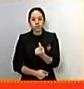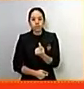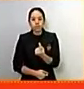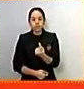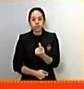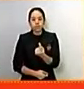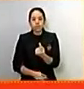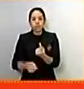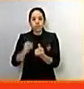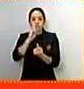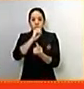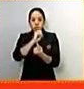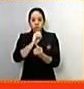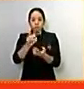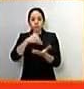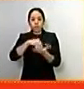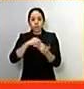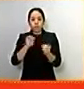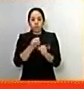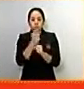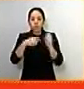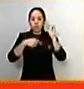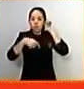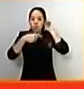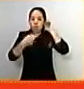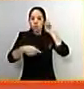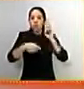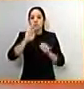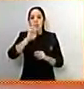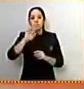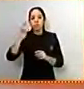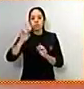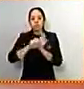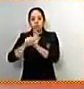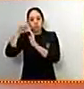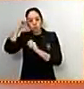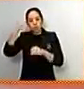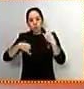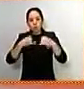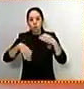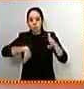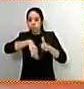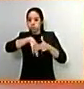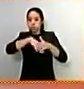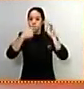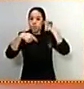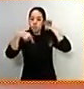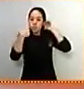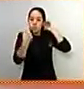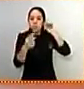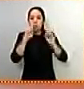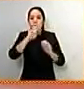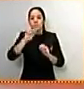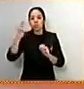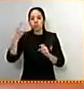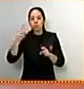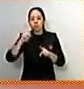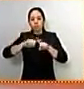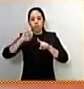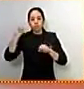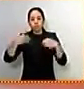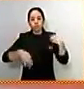Y este es el 0. Número ganador para la diaria 27 con su símbolo de sueños juego. Y para más uno, 27 más 0. Muchas